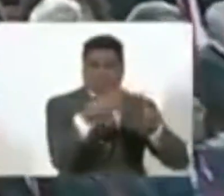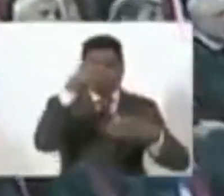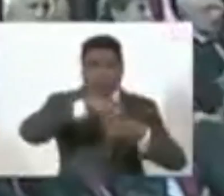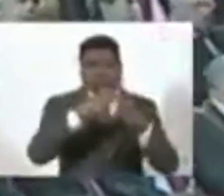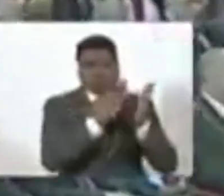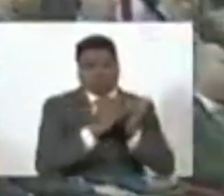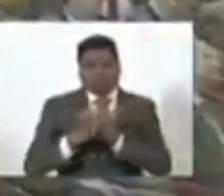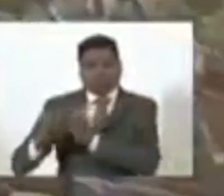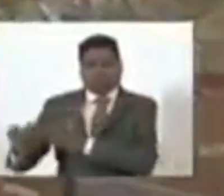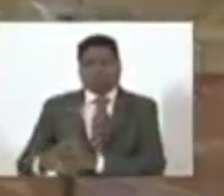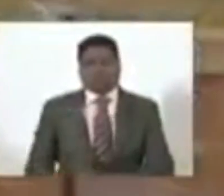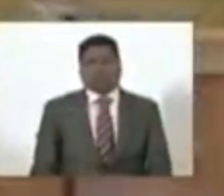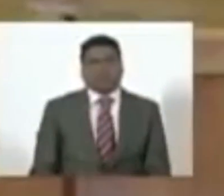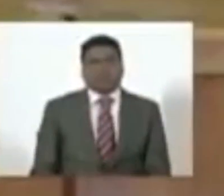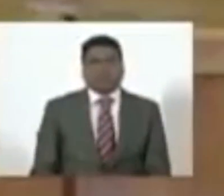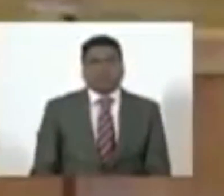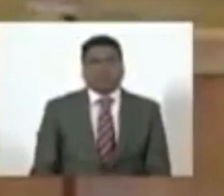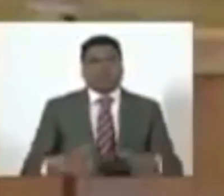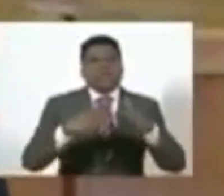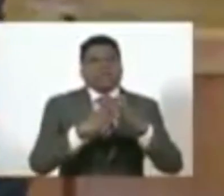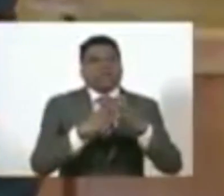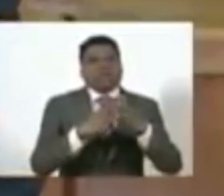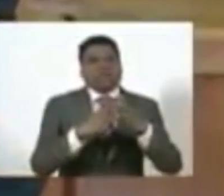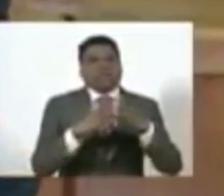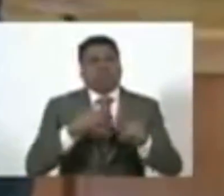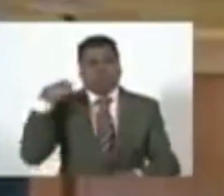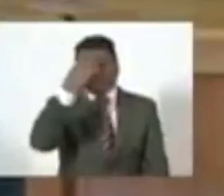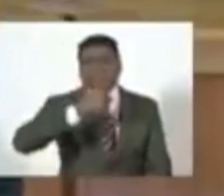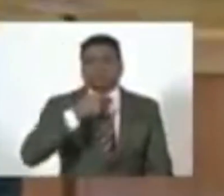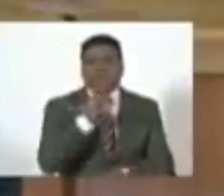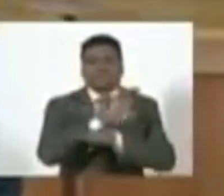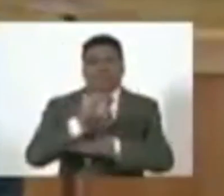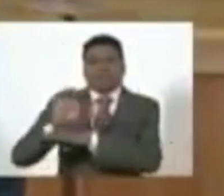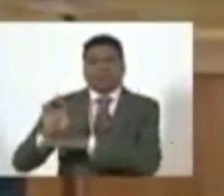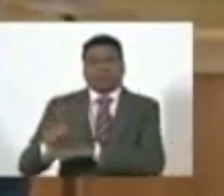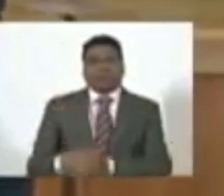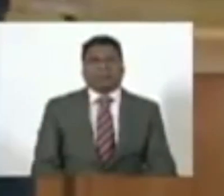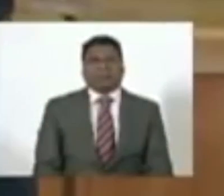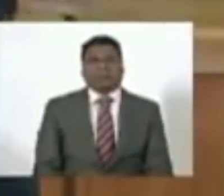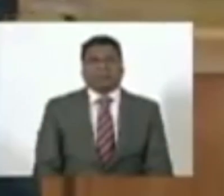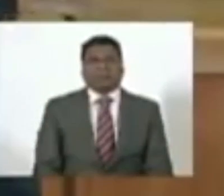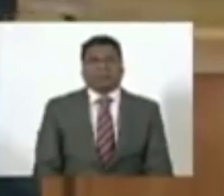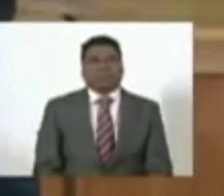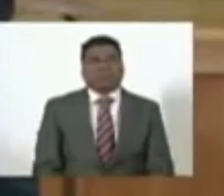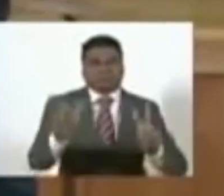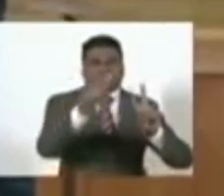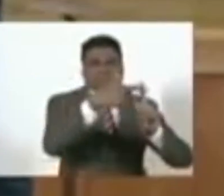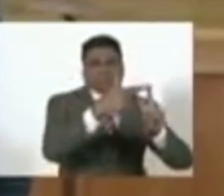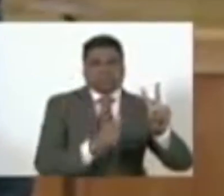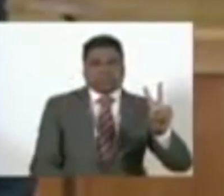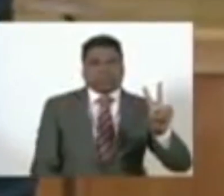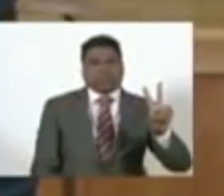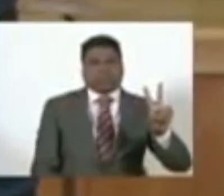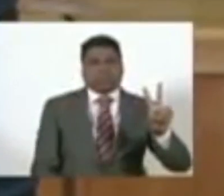denominado 4x4, que incluirá llamadas a beneficiarios de programas sociales, personas inscritas en registros gubernamentales y trabajadores